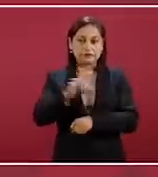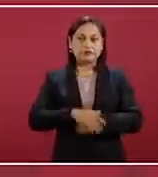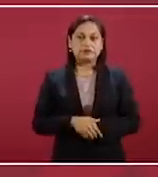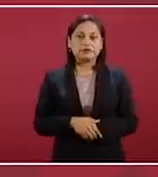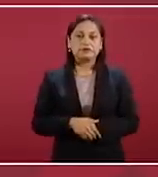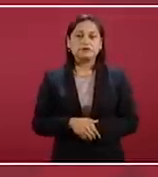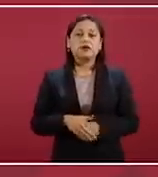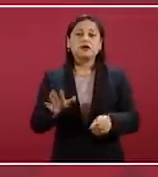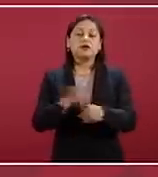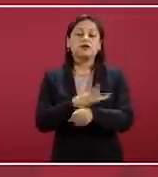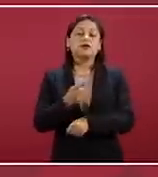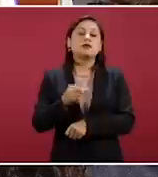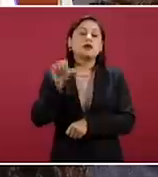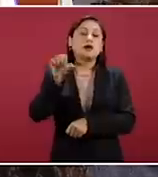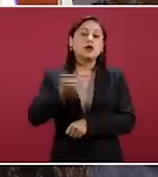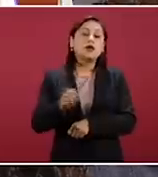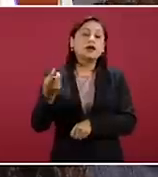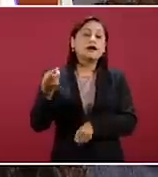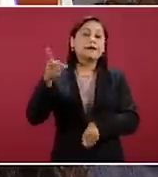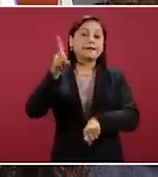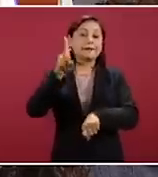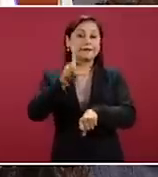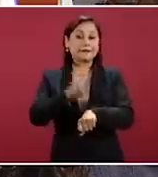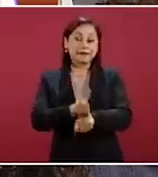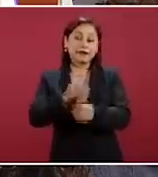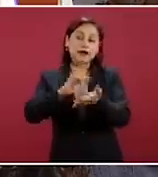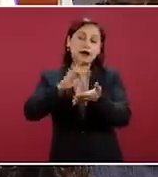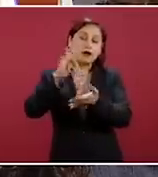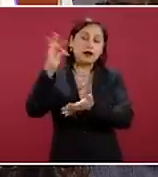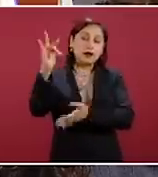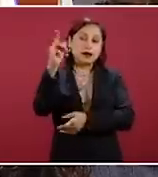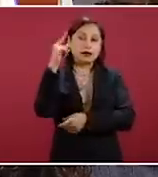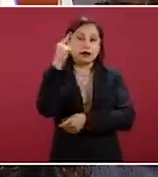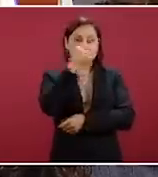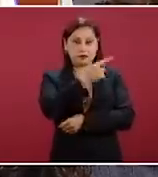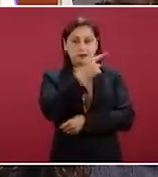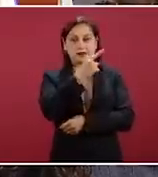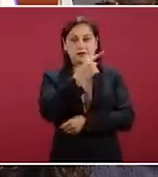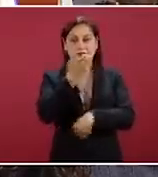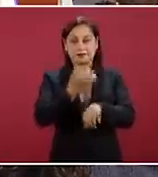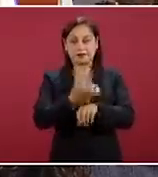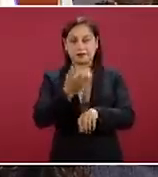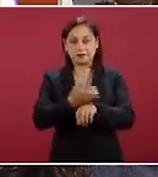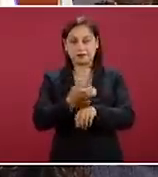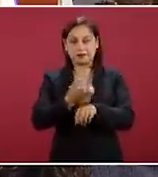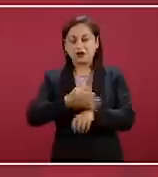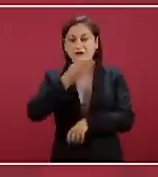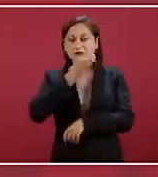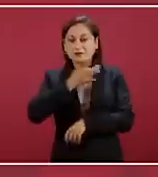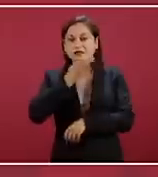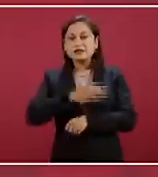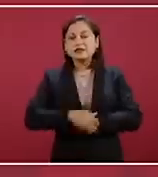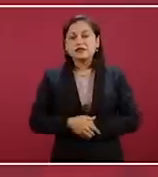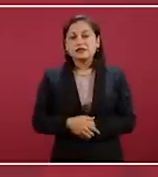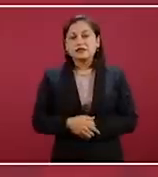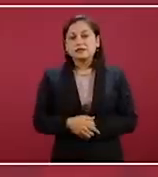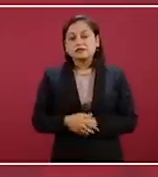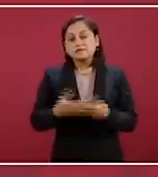de Acción de Gracia. Y reiteramos pues